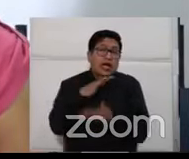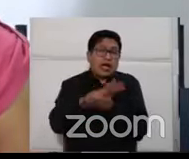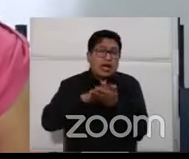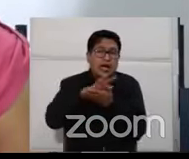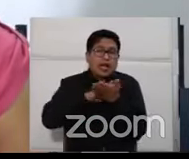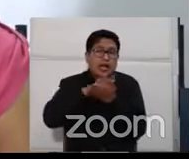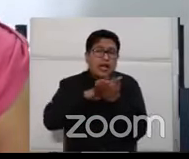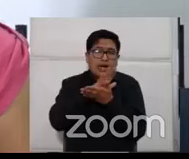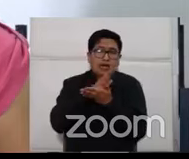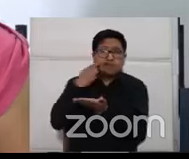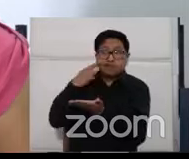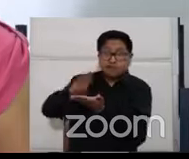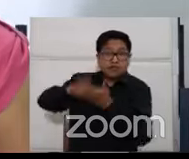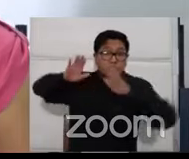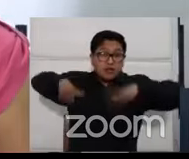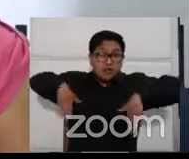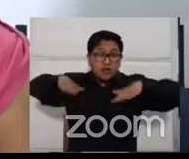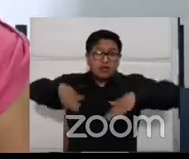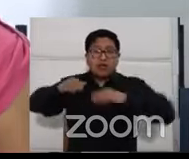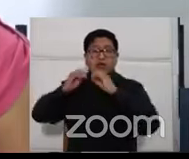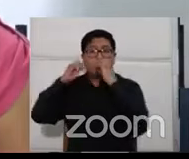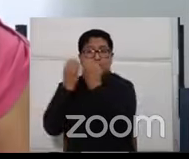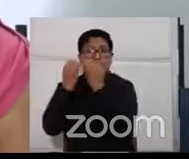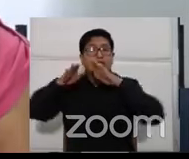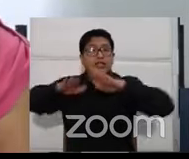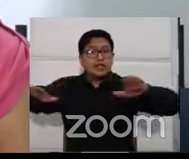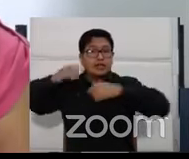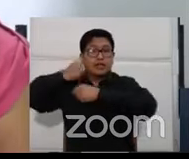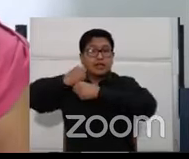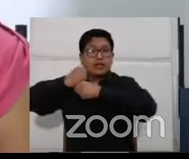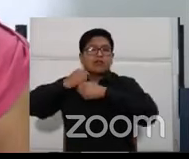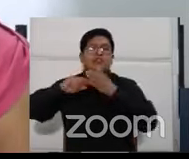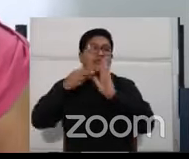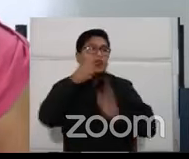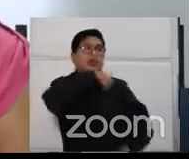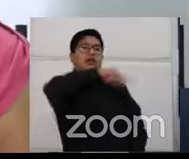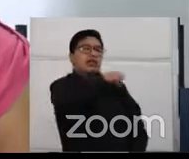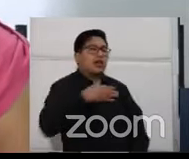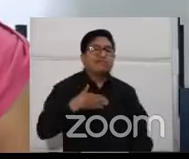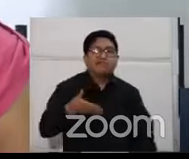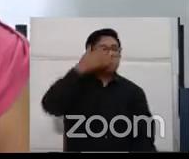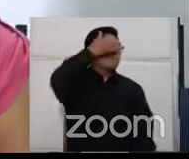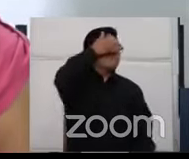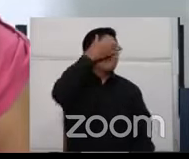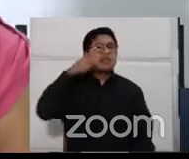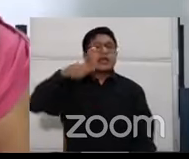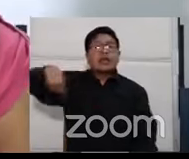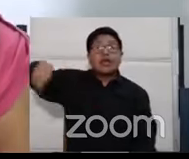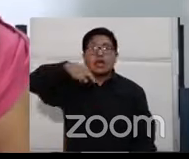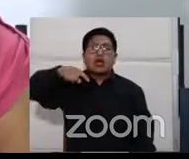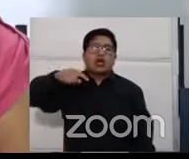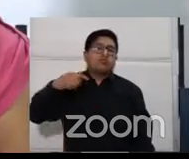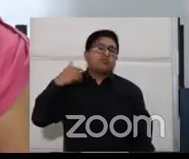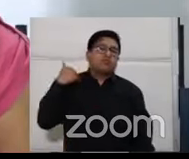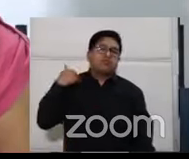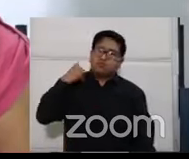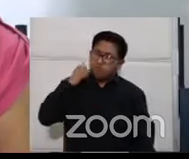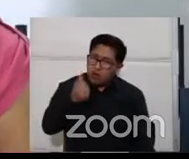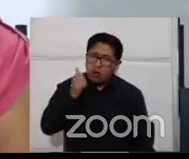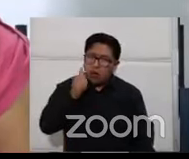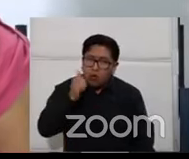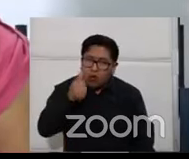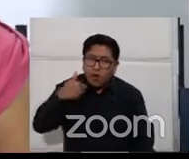trabajadores de bolivia se ha generado una suerte de invisibilización a una realidad que día a día nos está